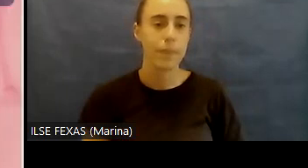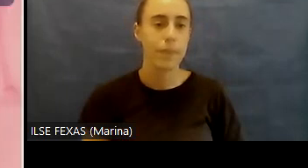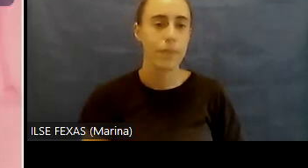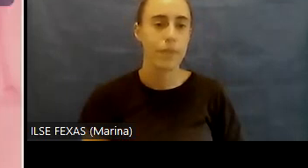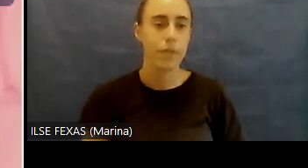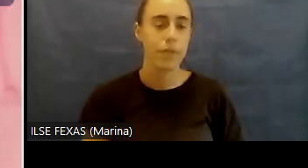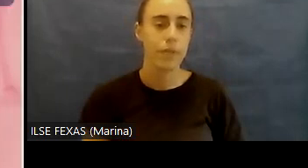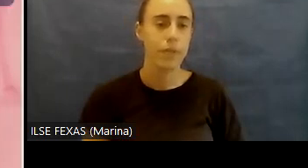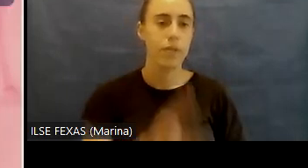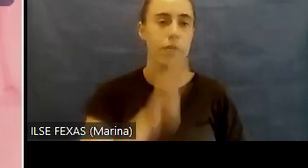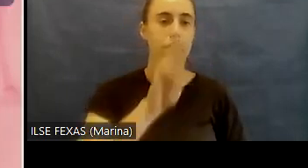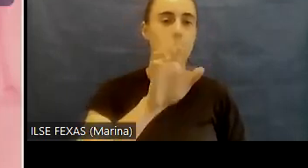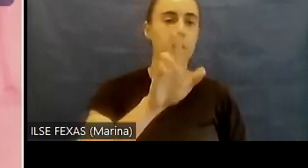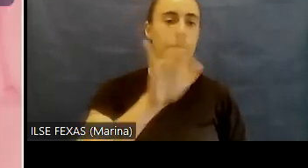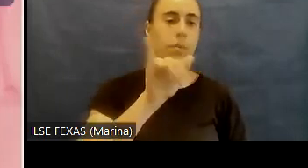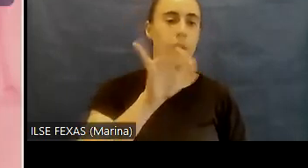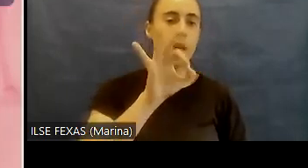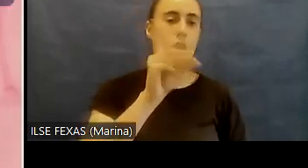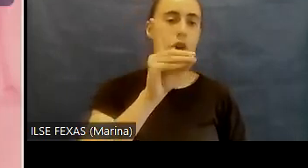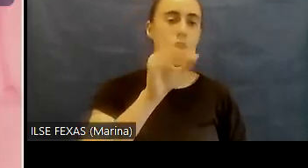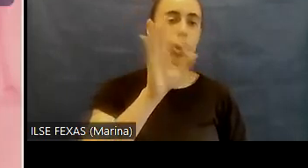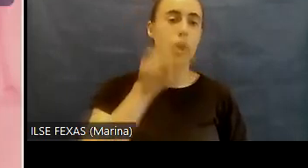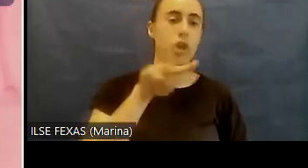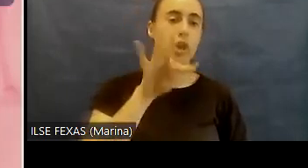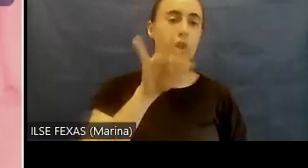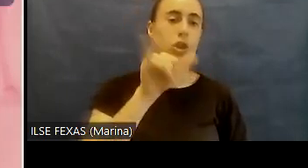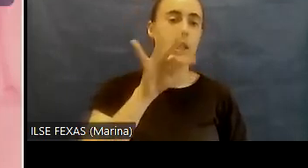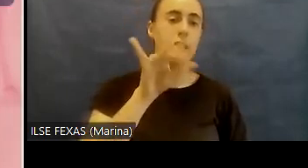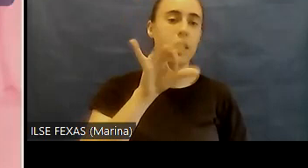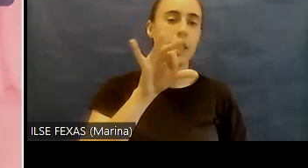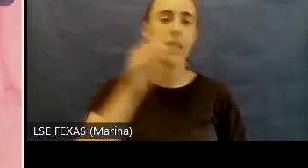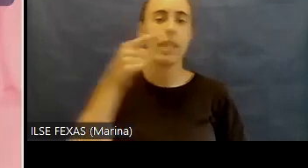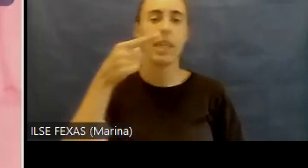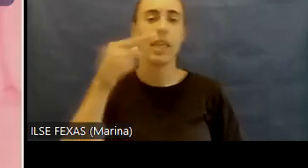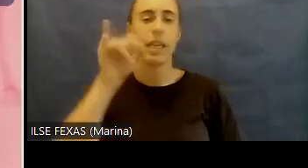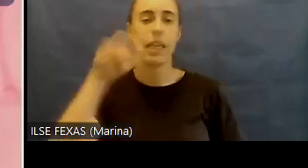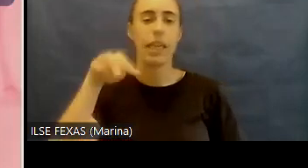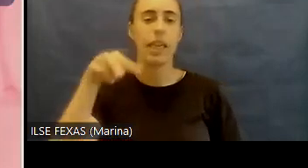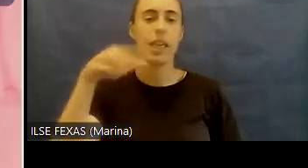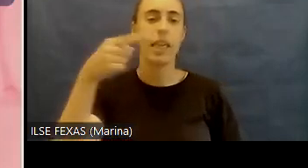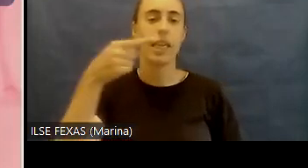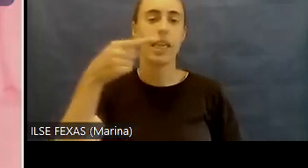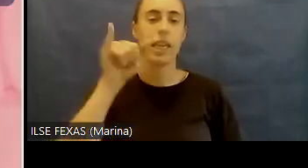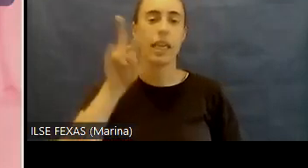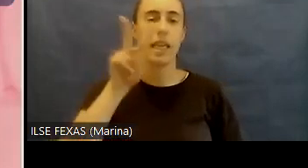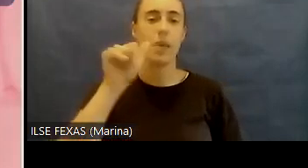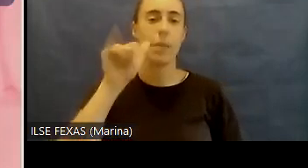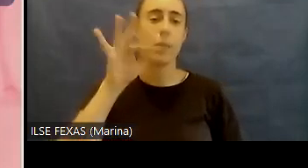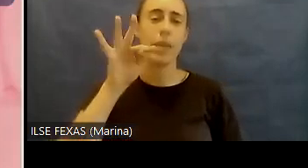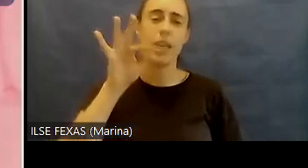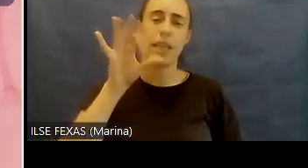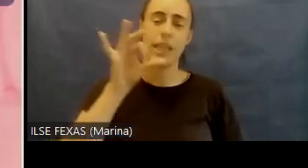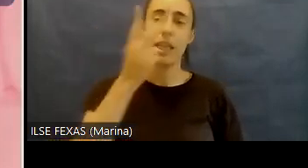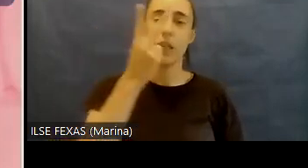En el caso de periodontitis y gingivitis tenemos 2 estudios in vitro, que son estos que veis aquí, y el más interesante, que es un estudio en